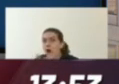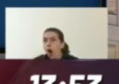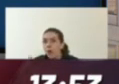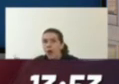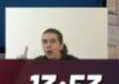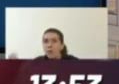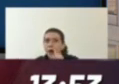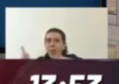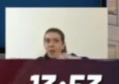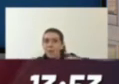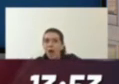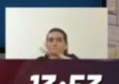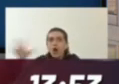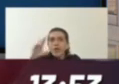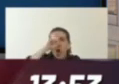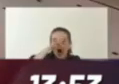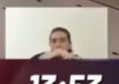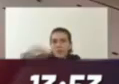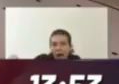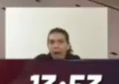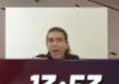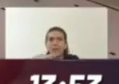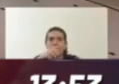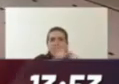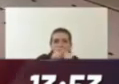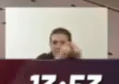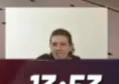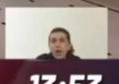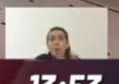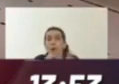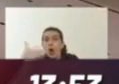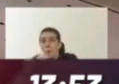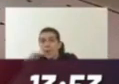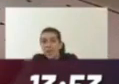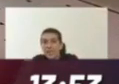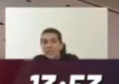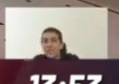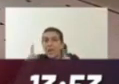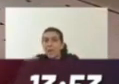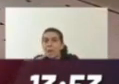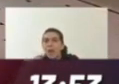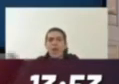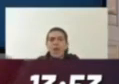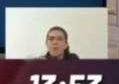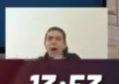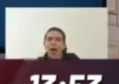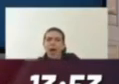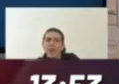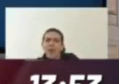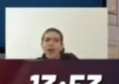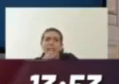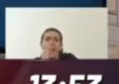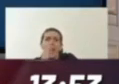país, en especial la Ciudad de Buenos Aires y la provincia de Buenos Aires, de camas para poder atender a toda esa